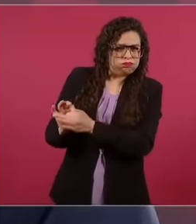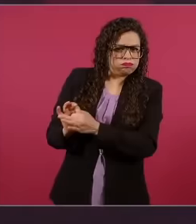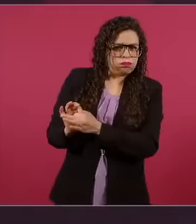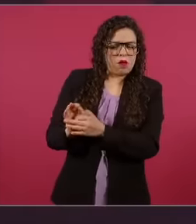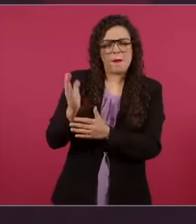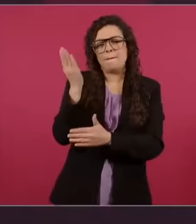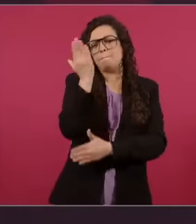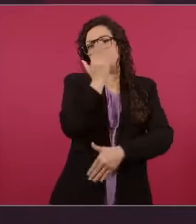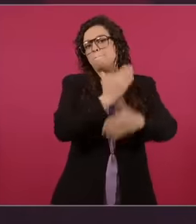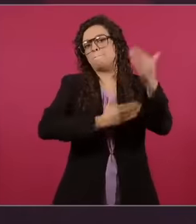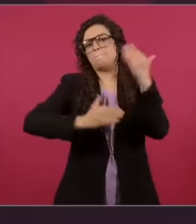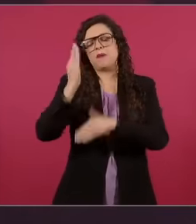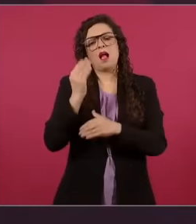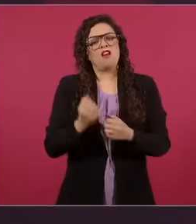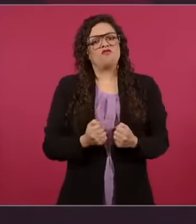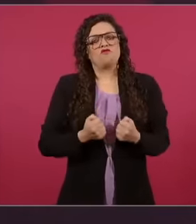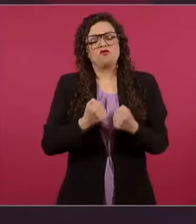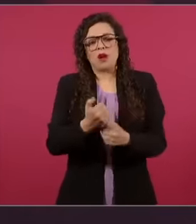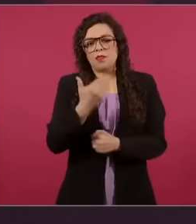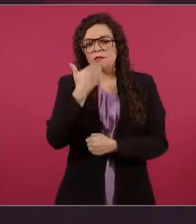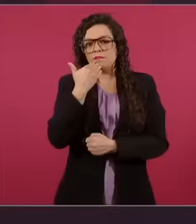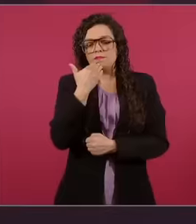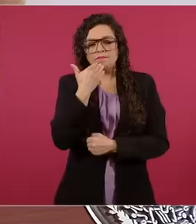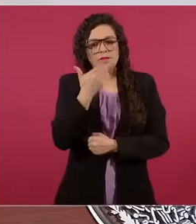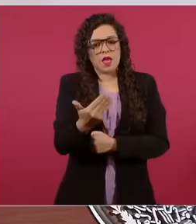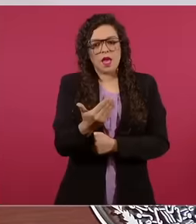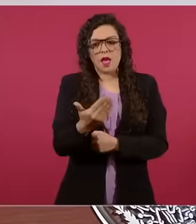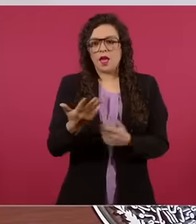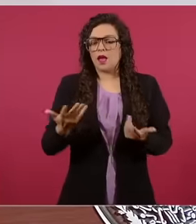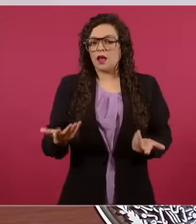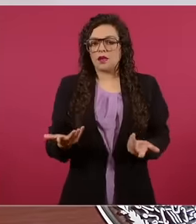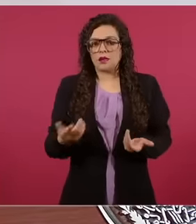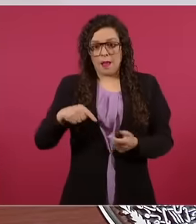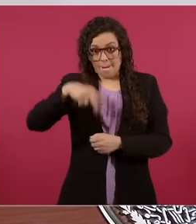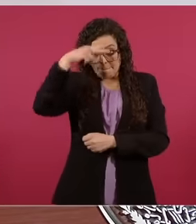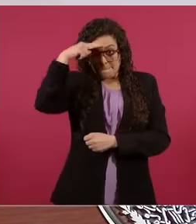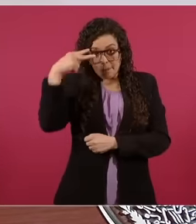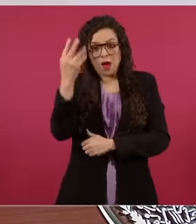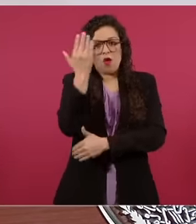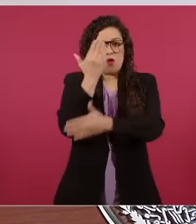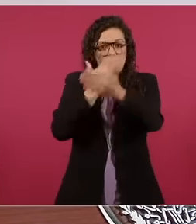al pueblo de México y a las dos naciones.